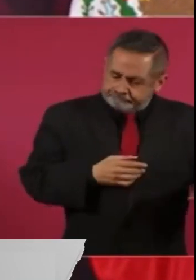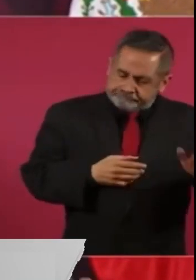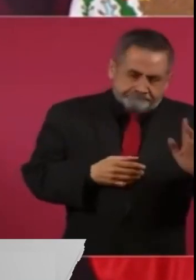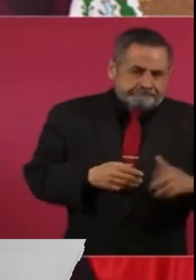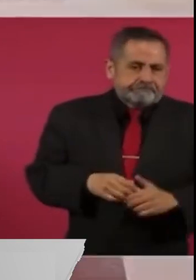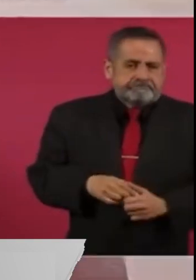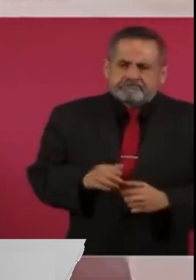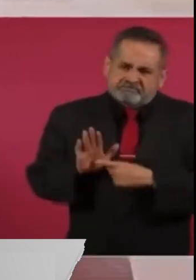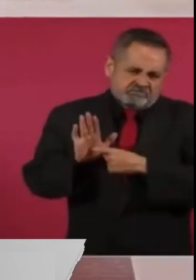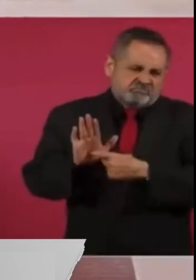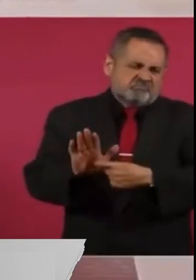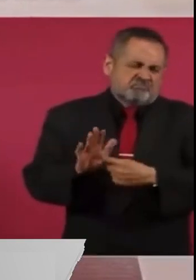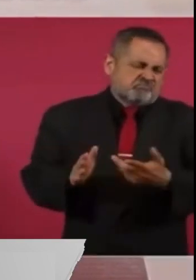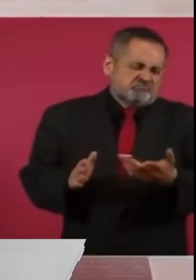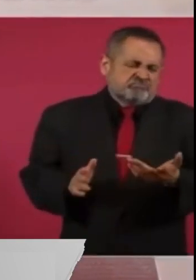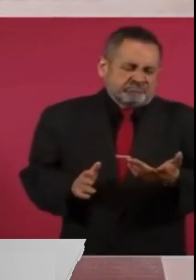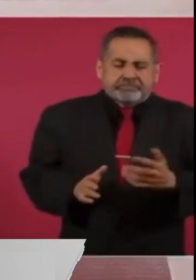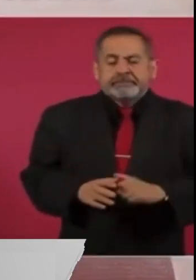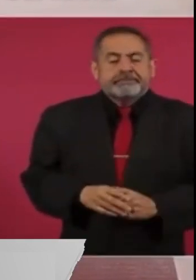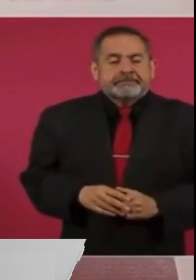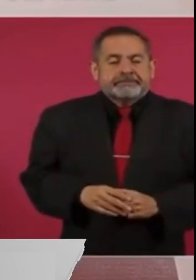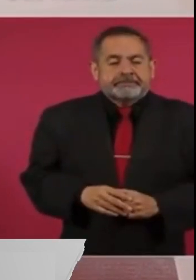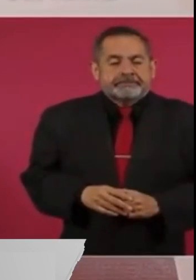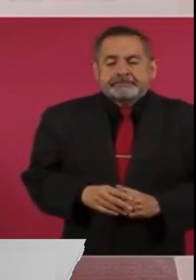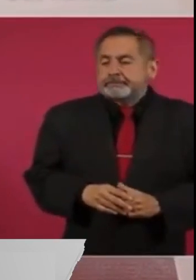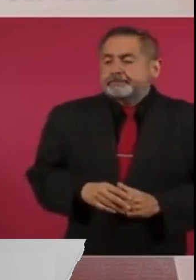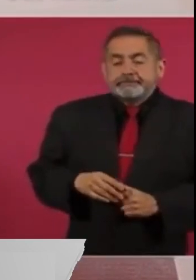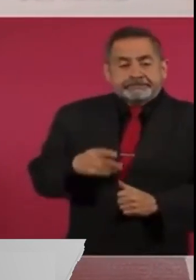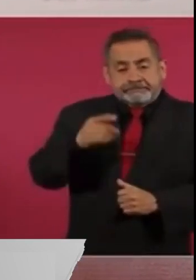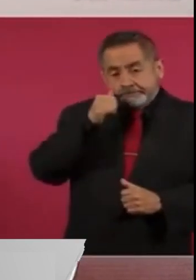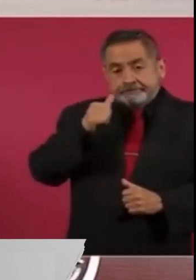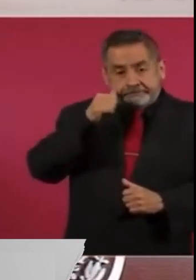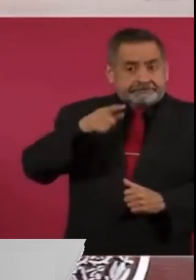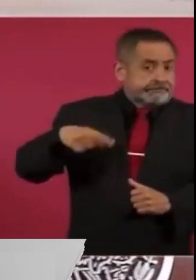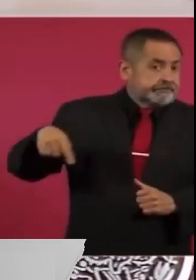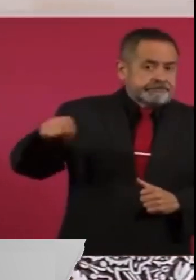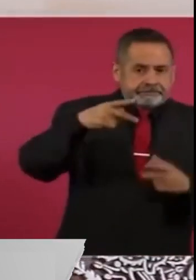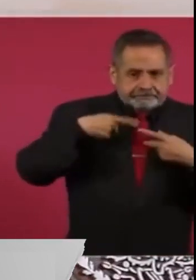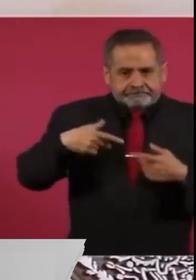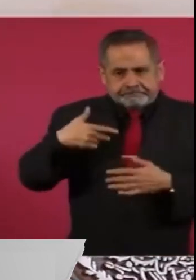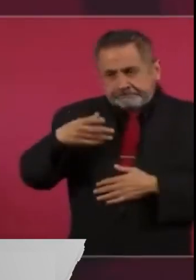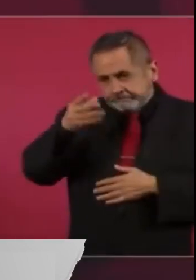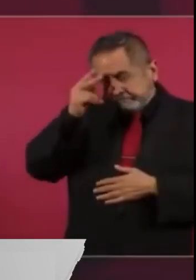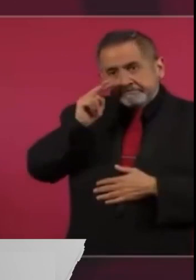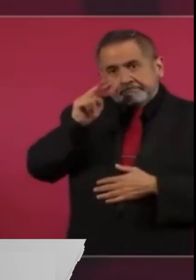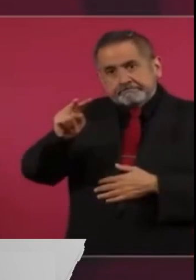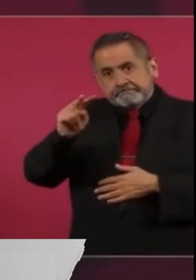Y en la medida que la gente sepa